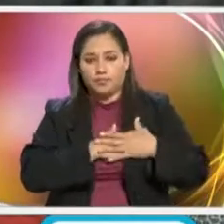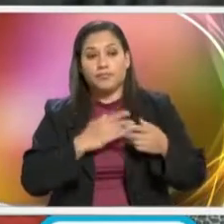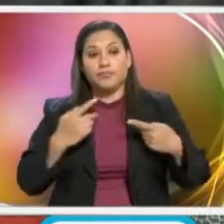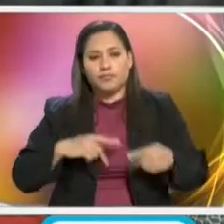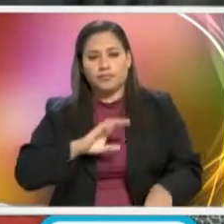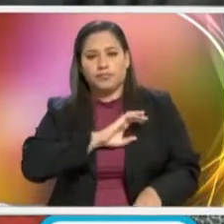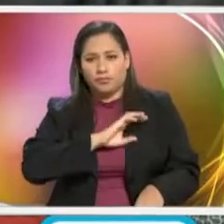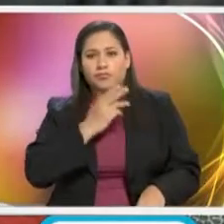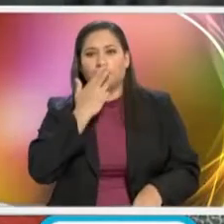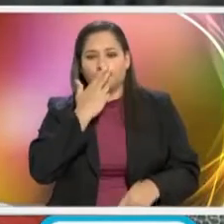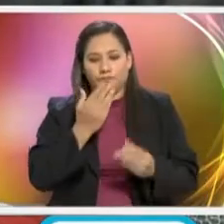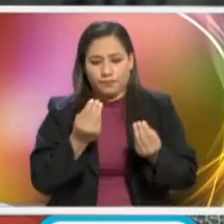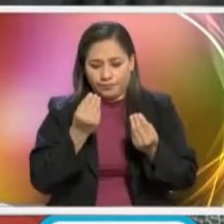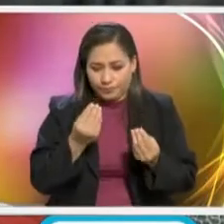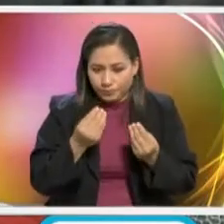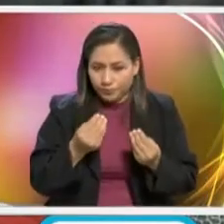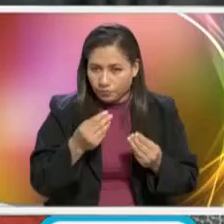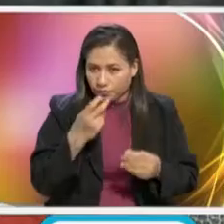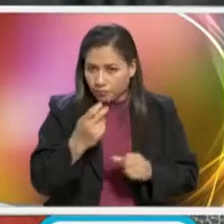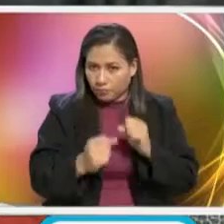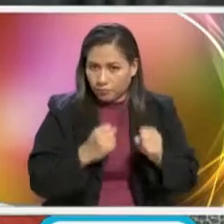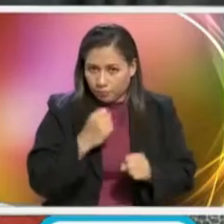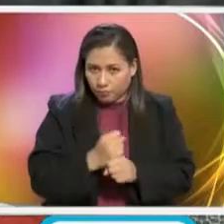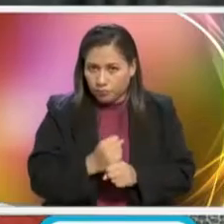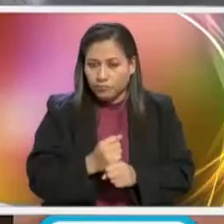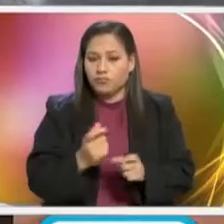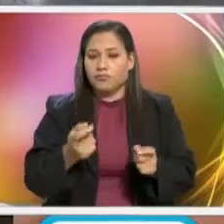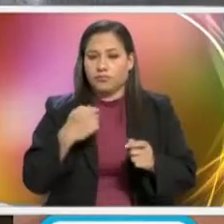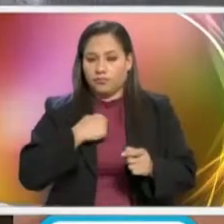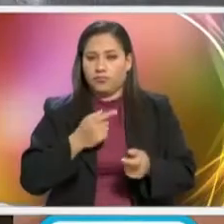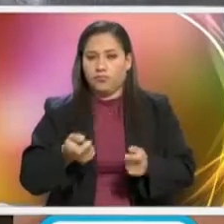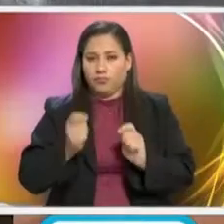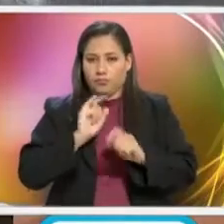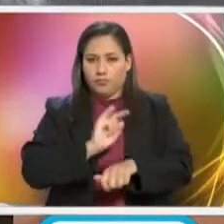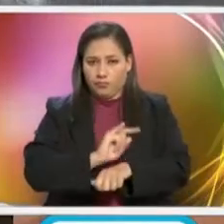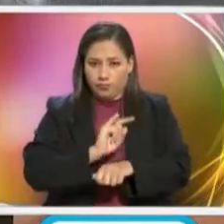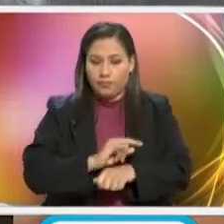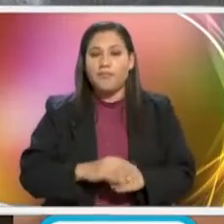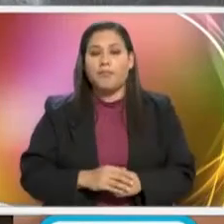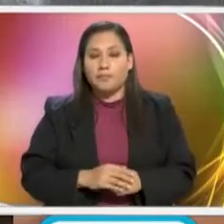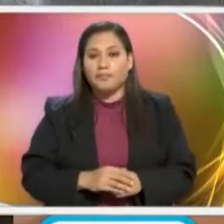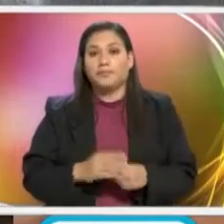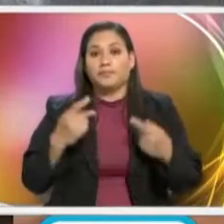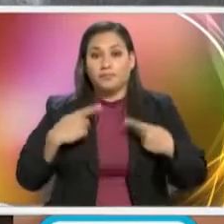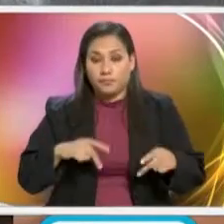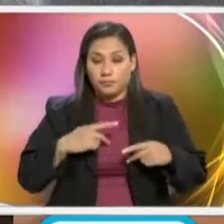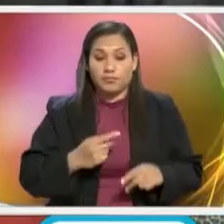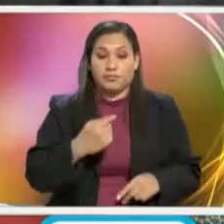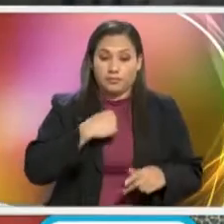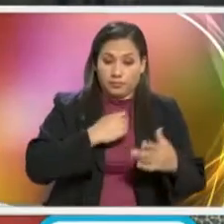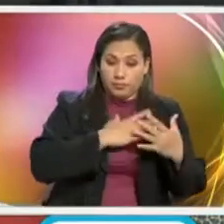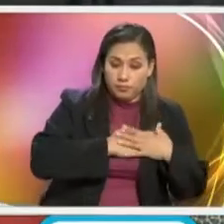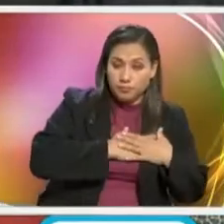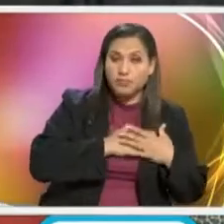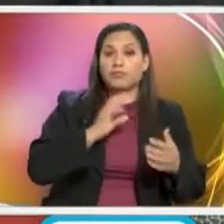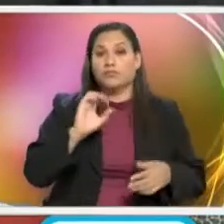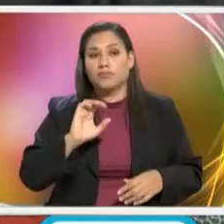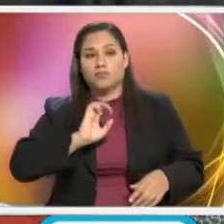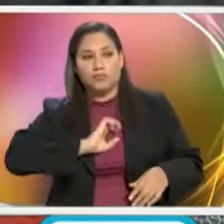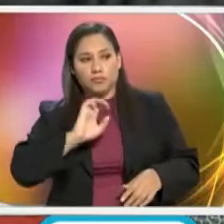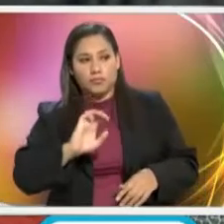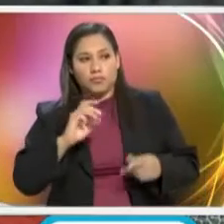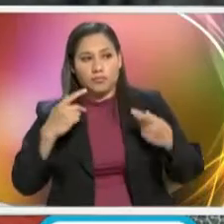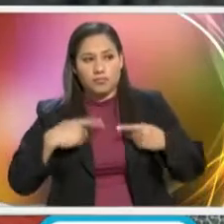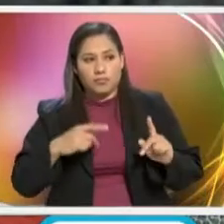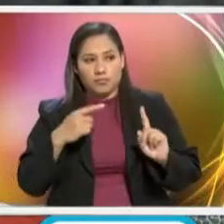gente ha querido mucho durante estos años que lo he estado representando. Puede ser a cualquier extremo, ¿no? Sí, exactamente. La gente o me ama o odia o ama